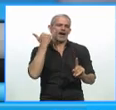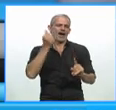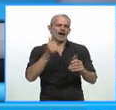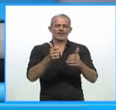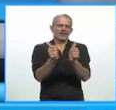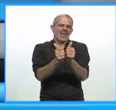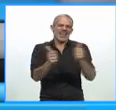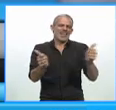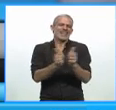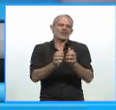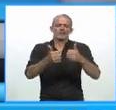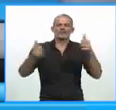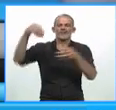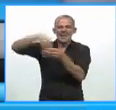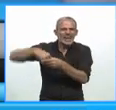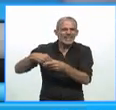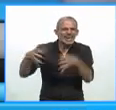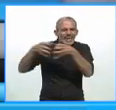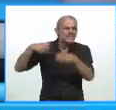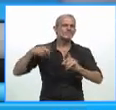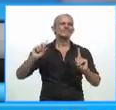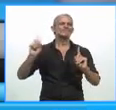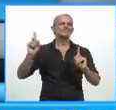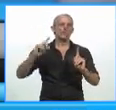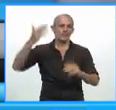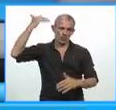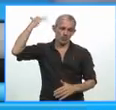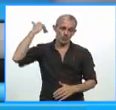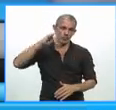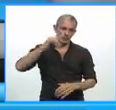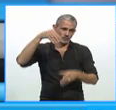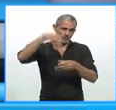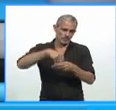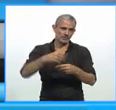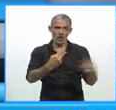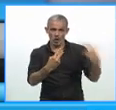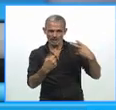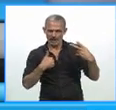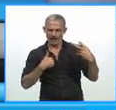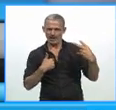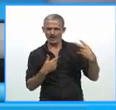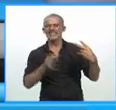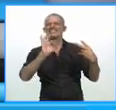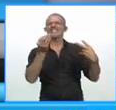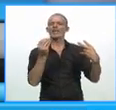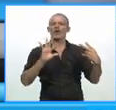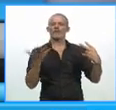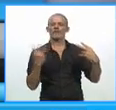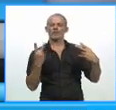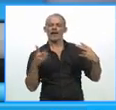está metido en el equipo. Sí. O sea, obviamente sí está metido y nos ve y sabe cómo estamos,